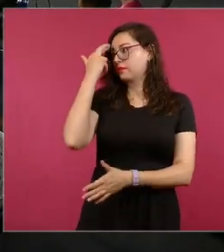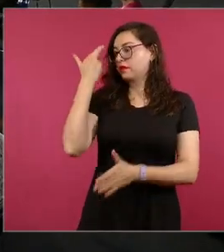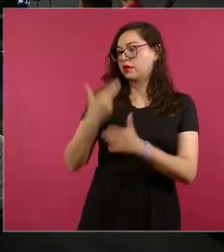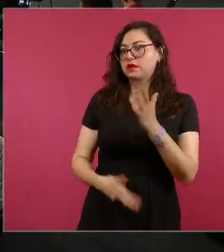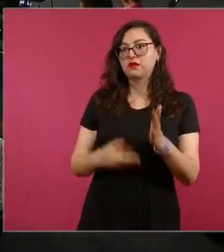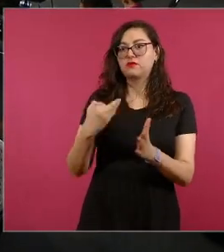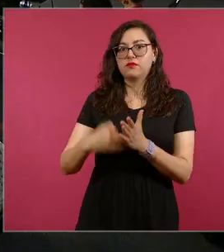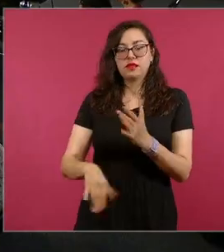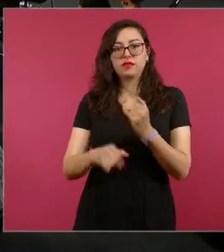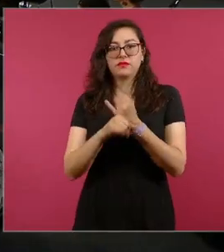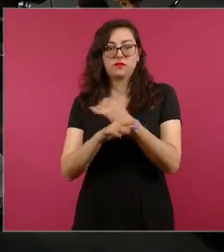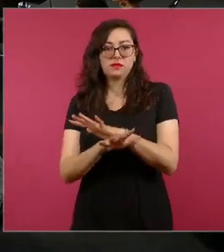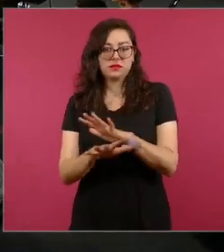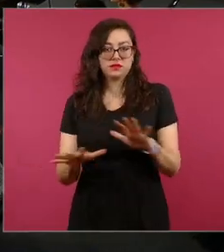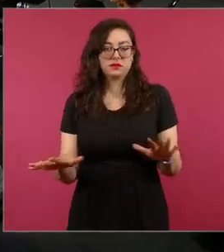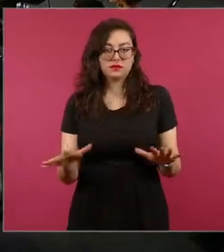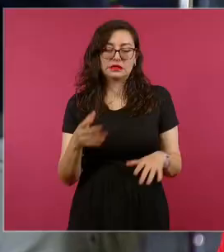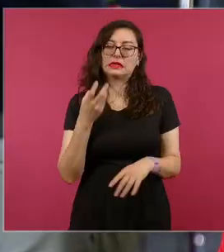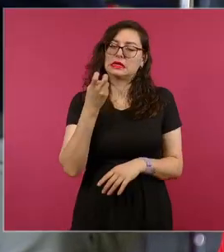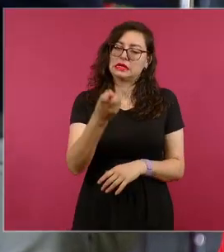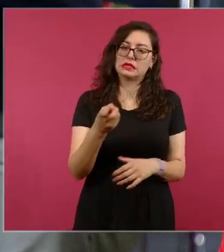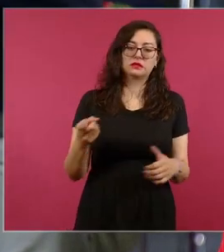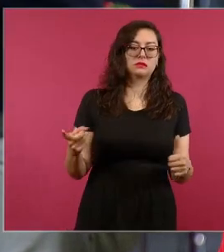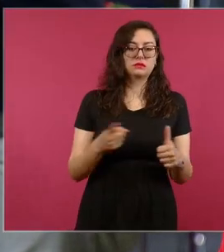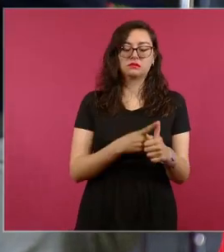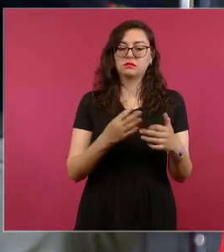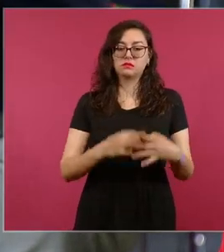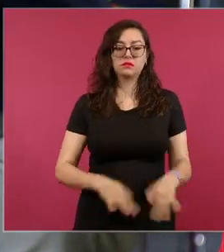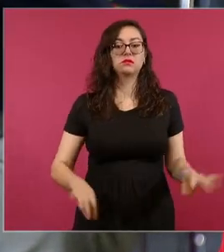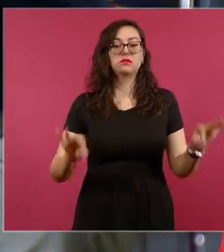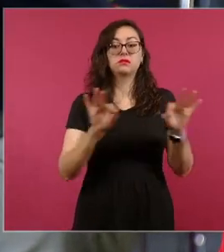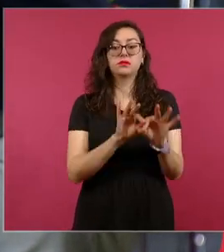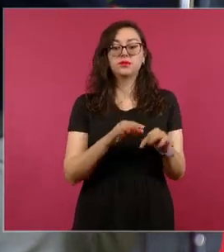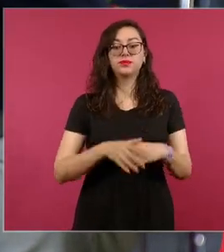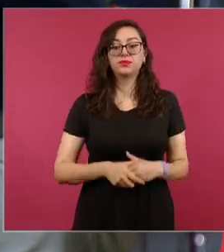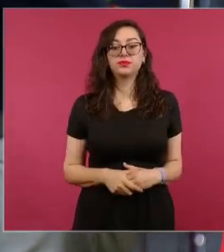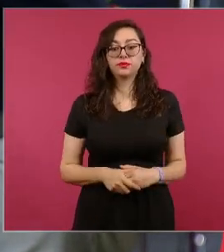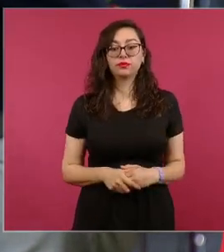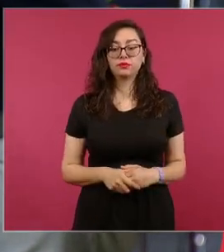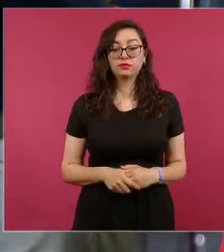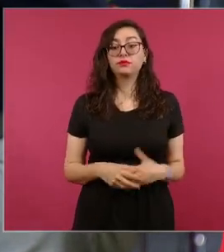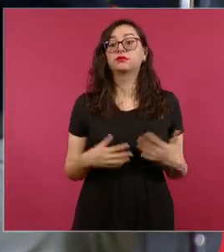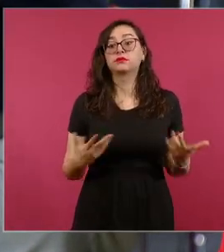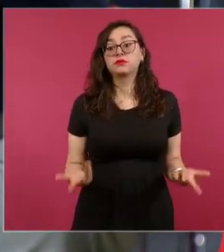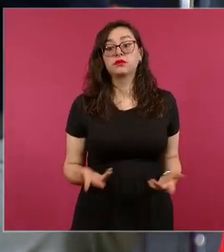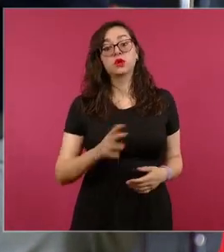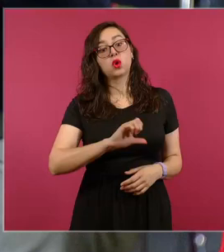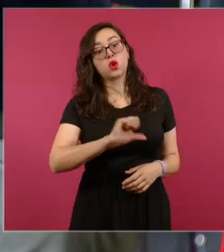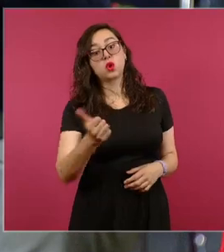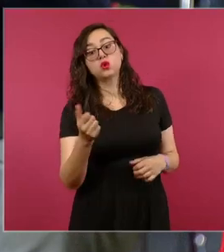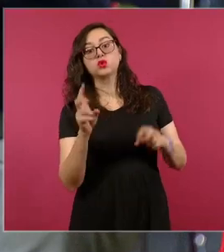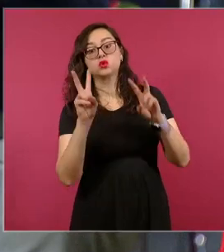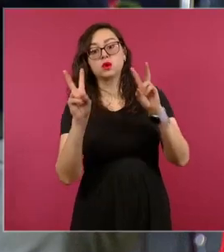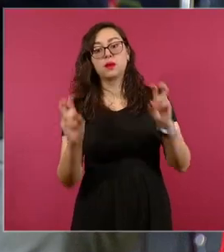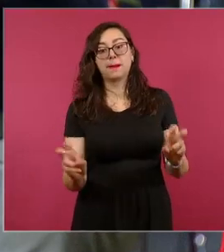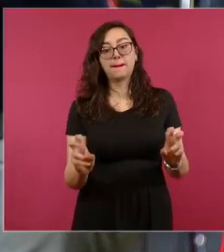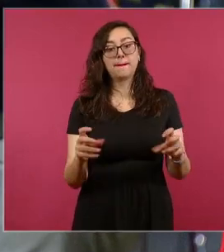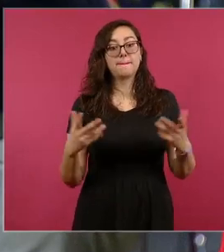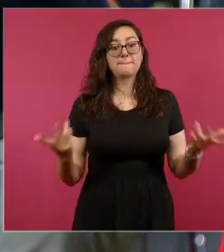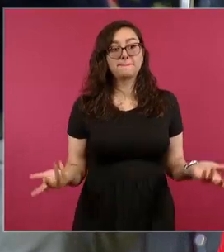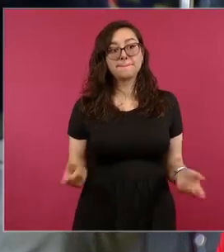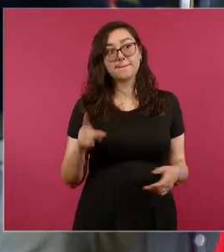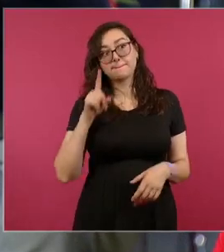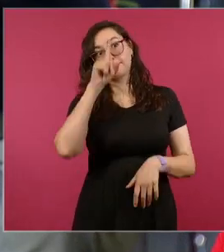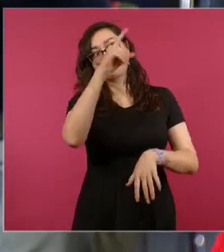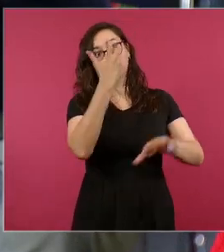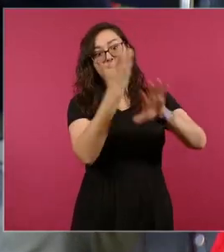Y por último tema, presidente. Pasan los meses y el exsecretario de Seguridad, Genaro García Luna, aún no ha recibido ninguna